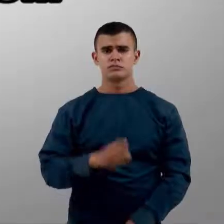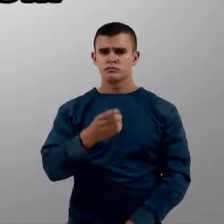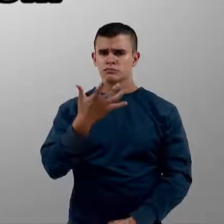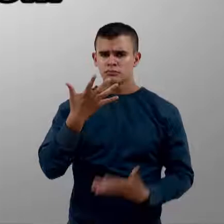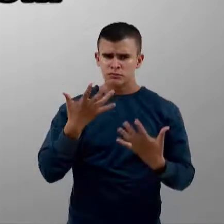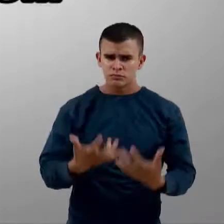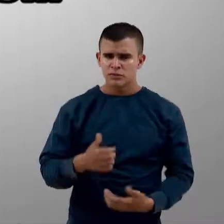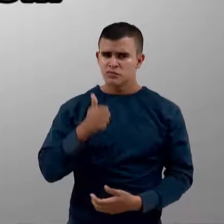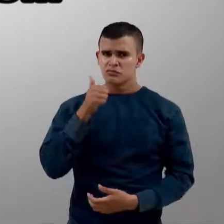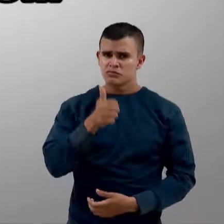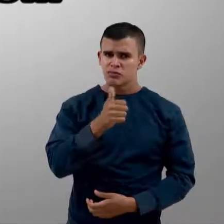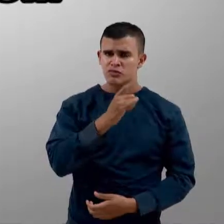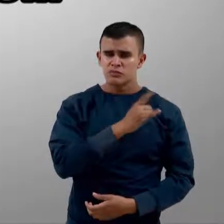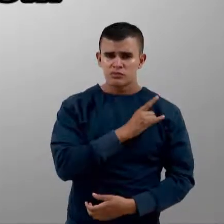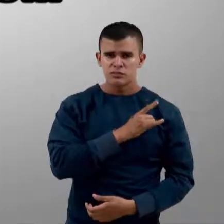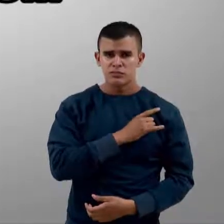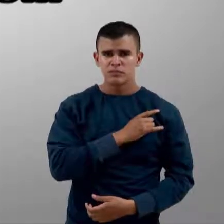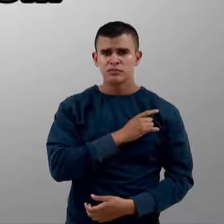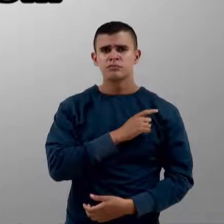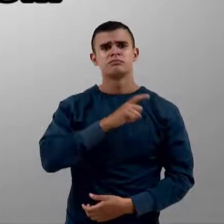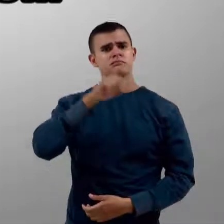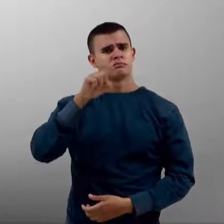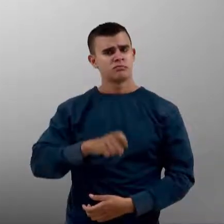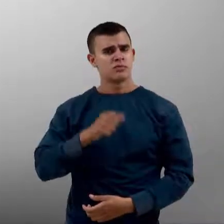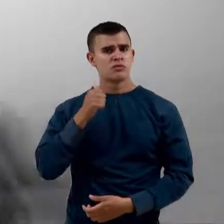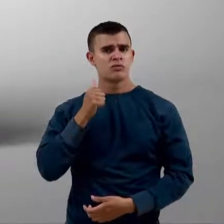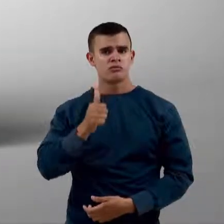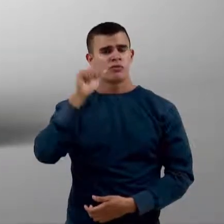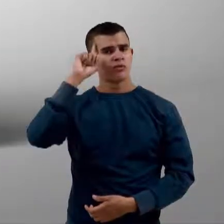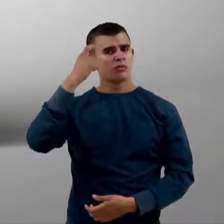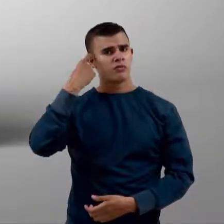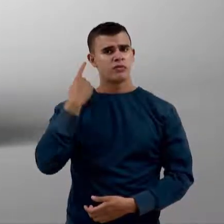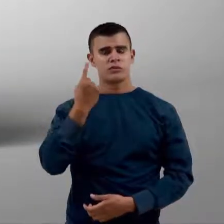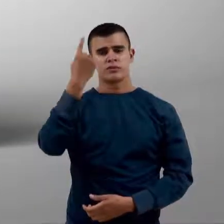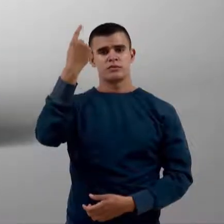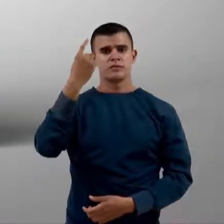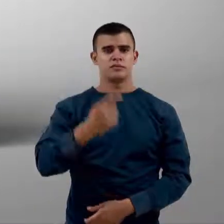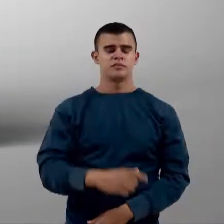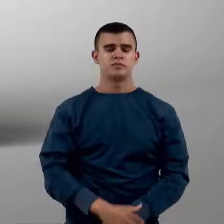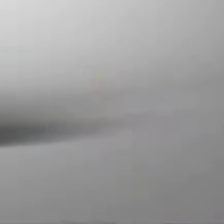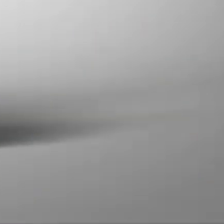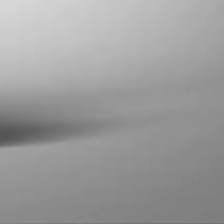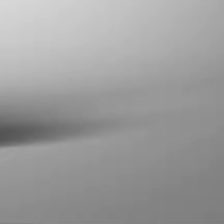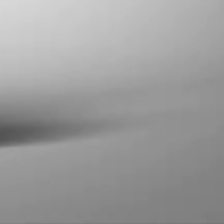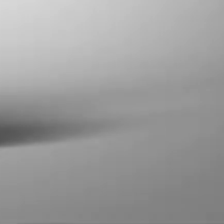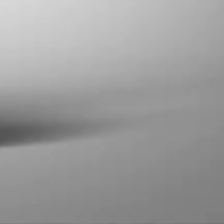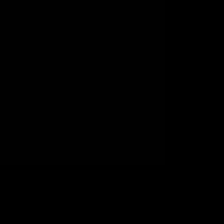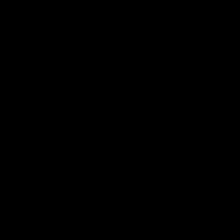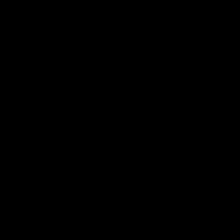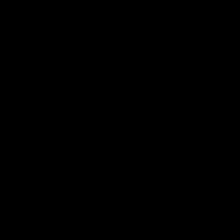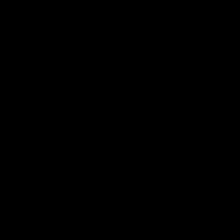Para lograr la universidad que todos queremos, transformación y buen gobierno.